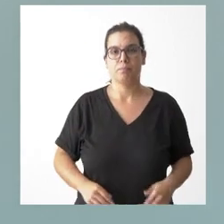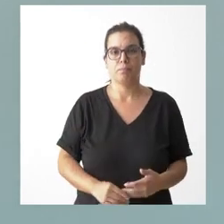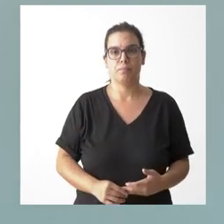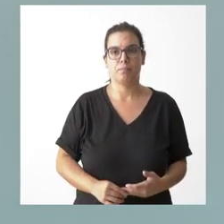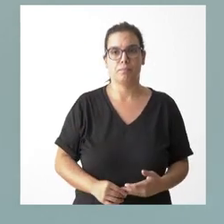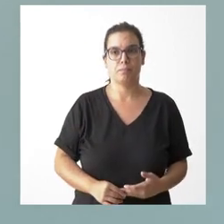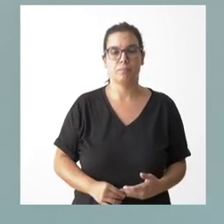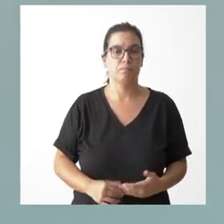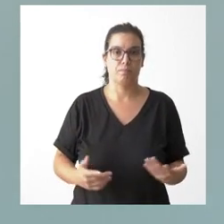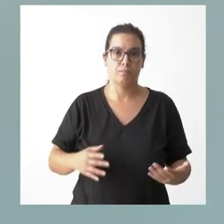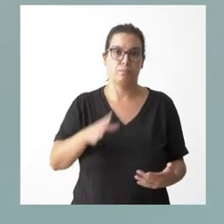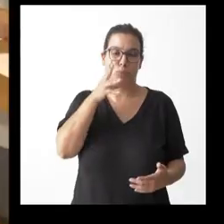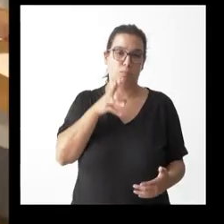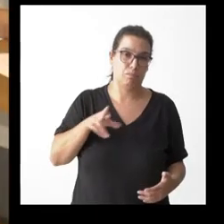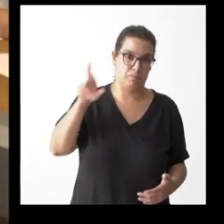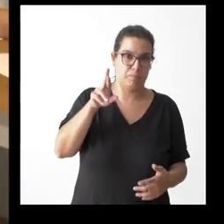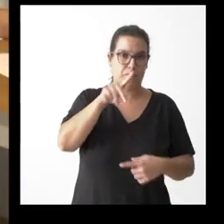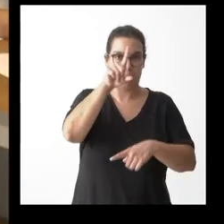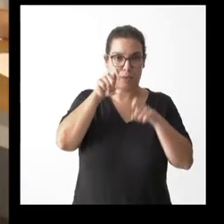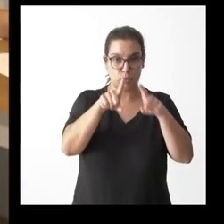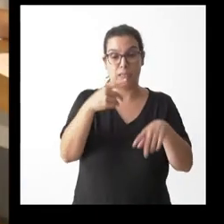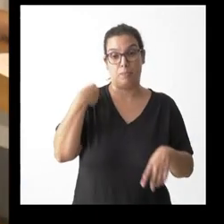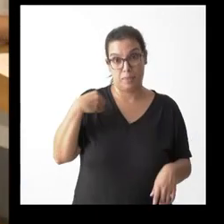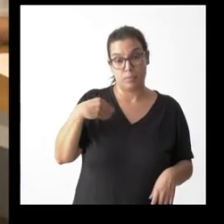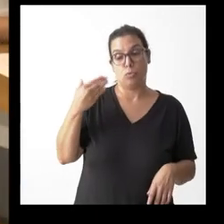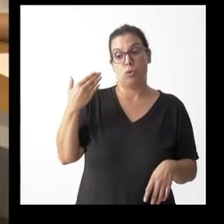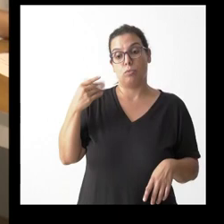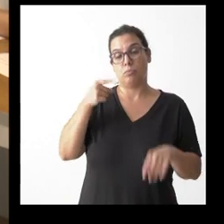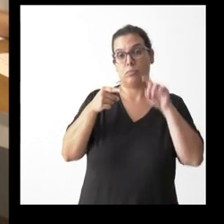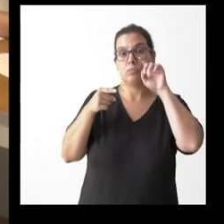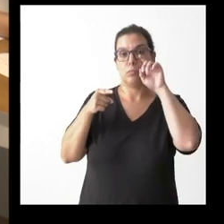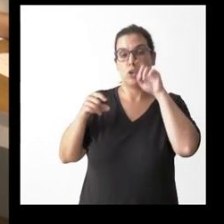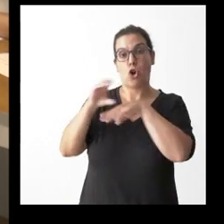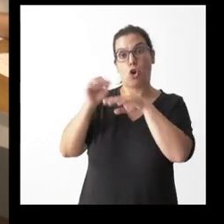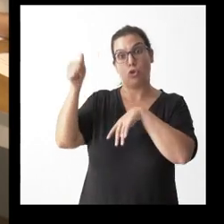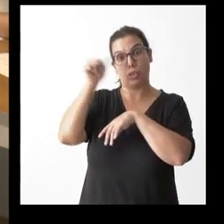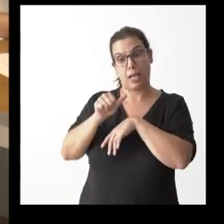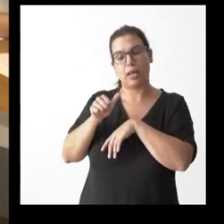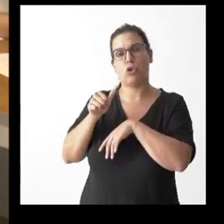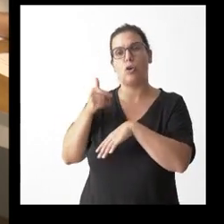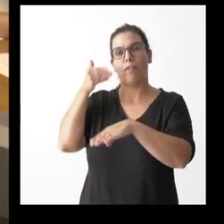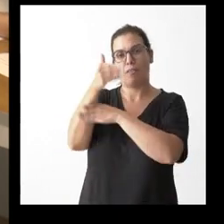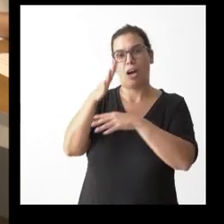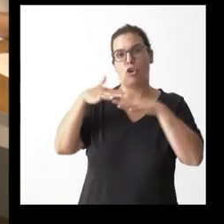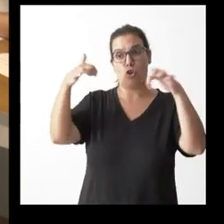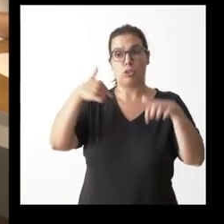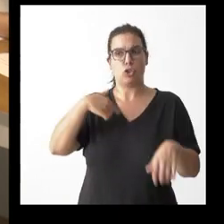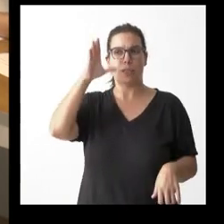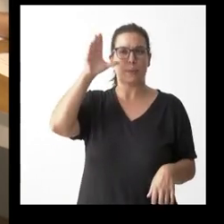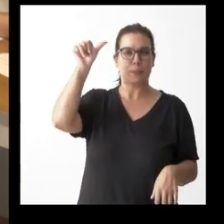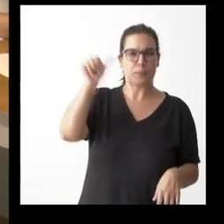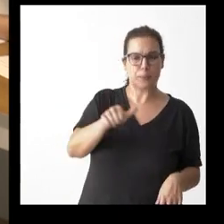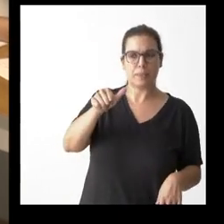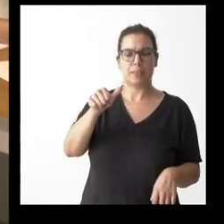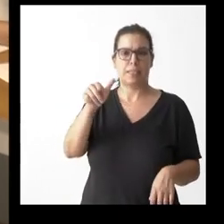Sí, por repreguntarle. En esa misma comparecencia que yo he tenido que seguir, y además en los últimos días he tenido que volver a leer, no